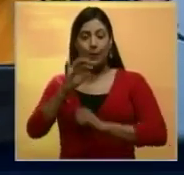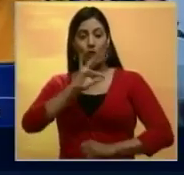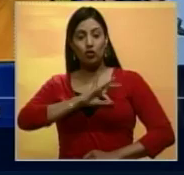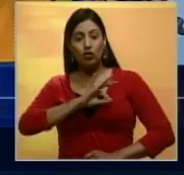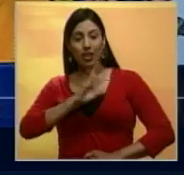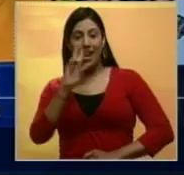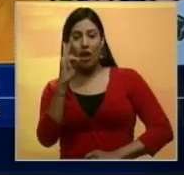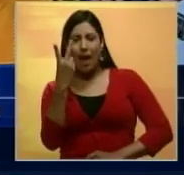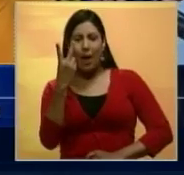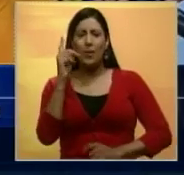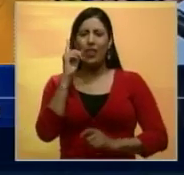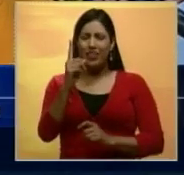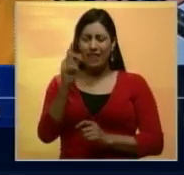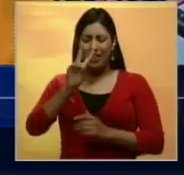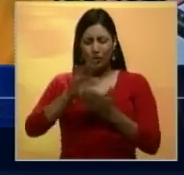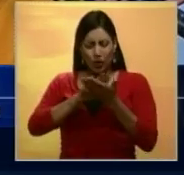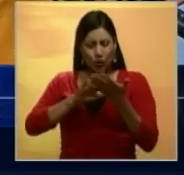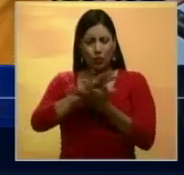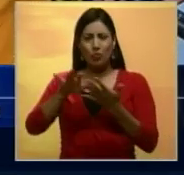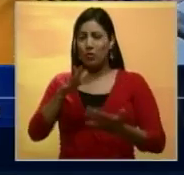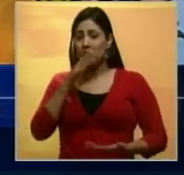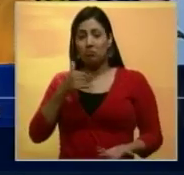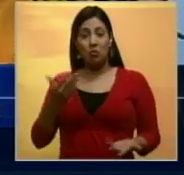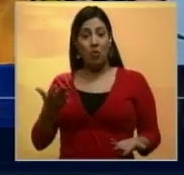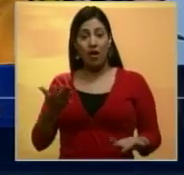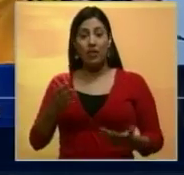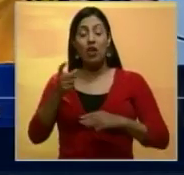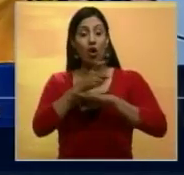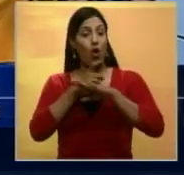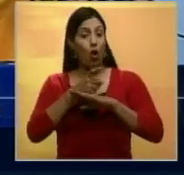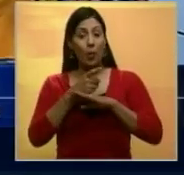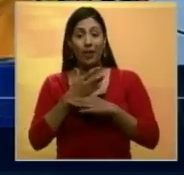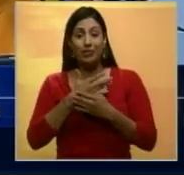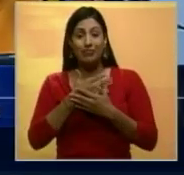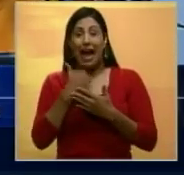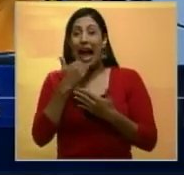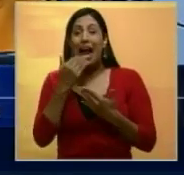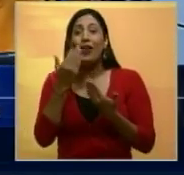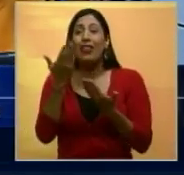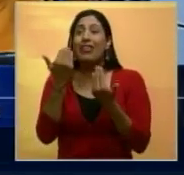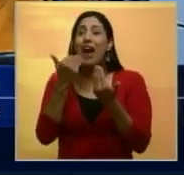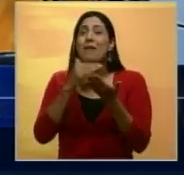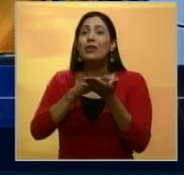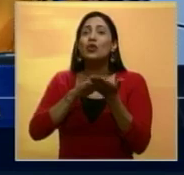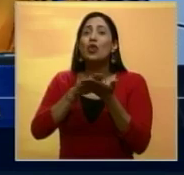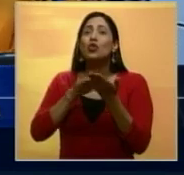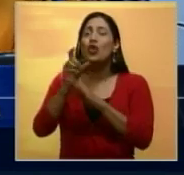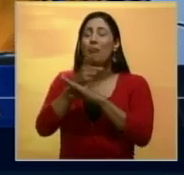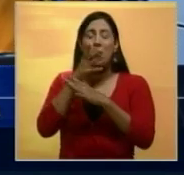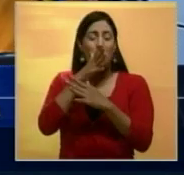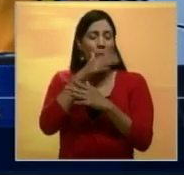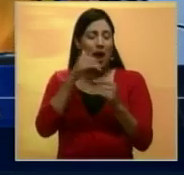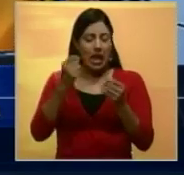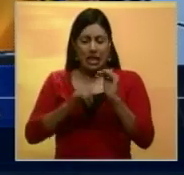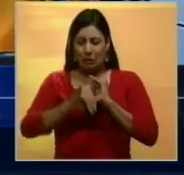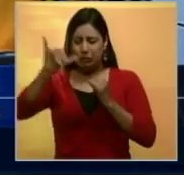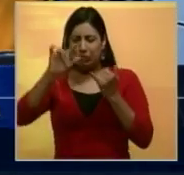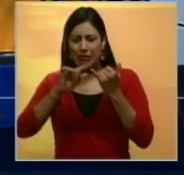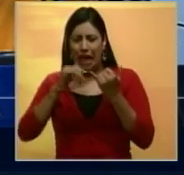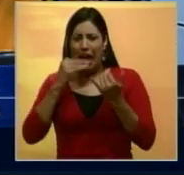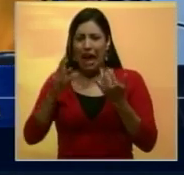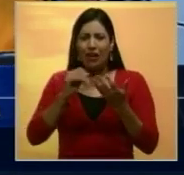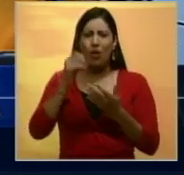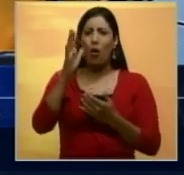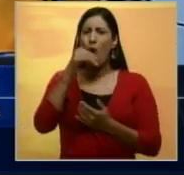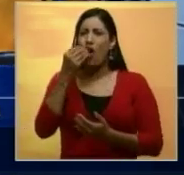social, para sacar a Venezuela de esta crisis. No se dio. El gobierno no ofrece ni una sola solución ni al problema inflacionario, ni al problema